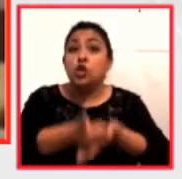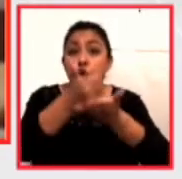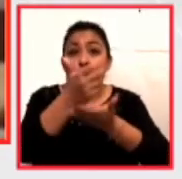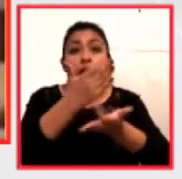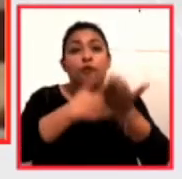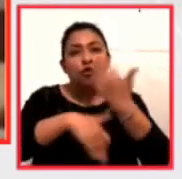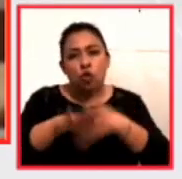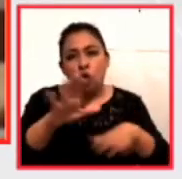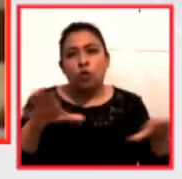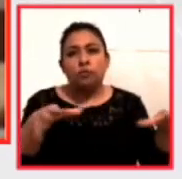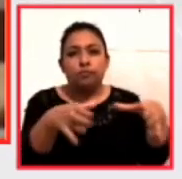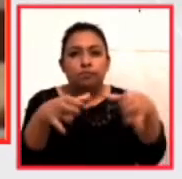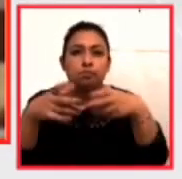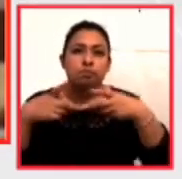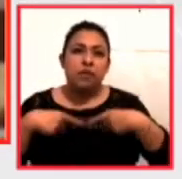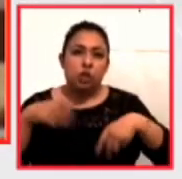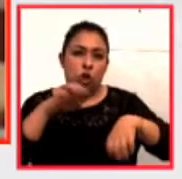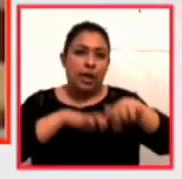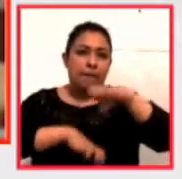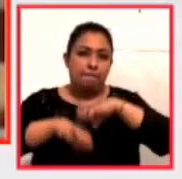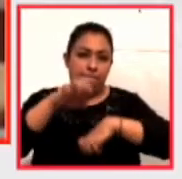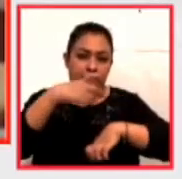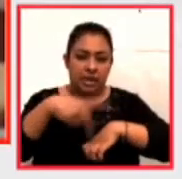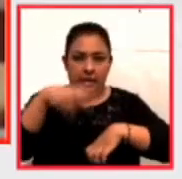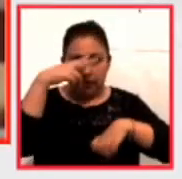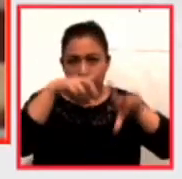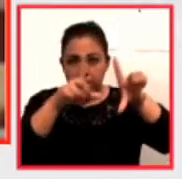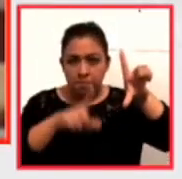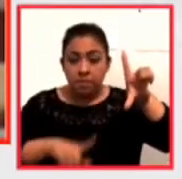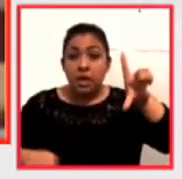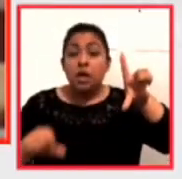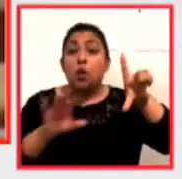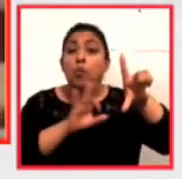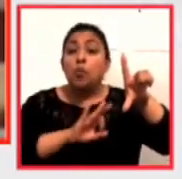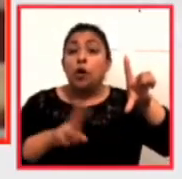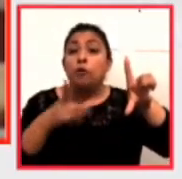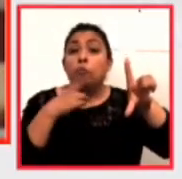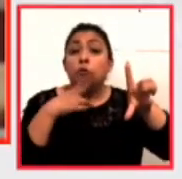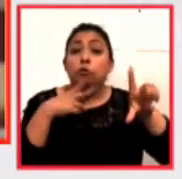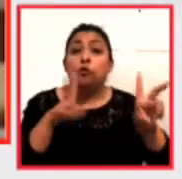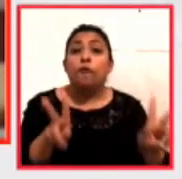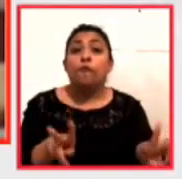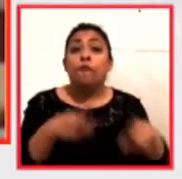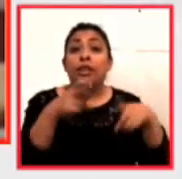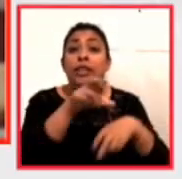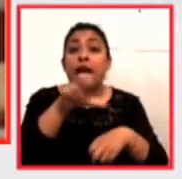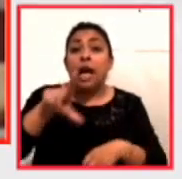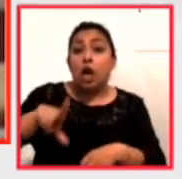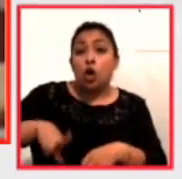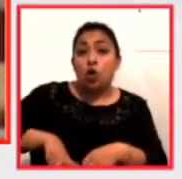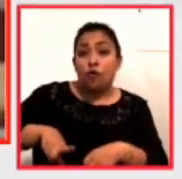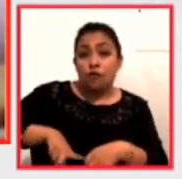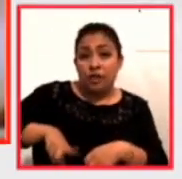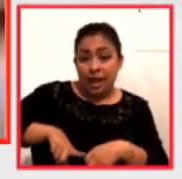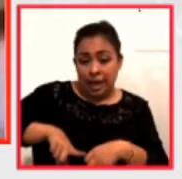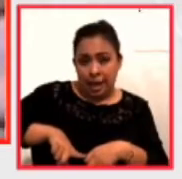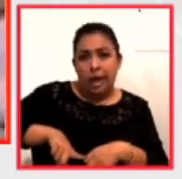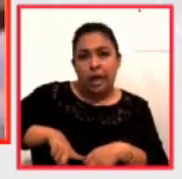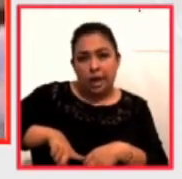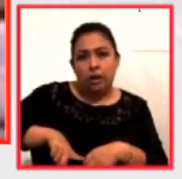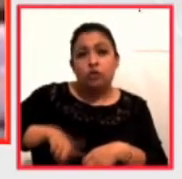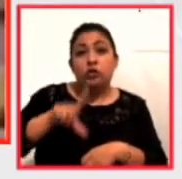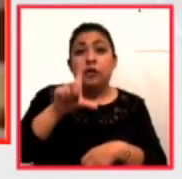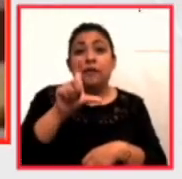los empresarios de nuestro país es la posibilidad de venderle a los gobiernos locales de los